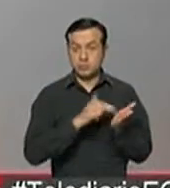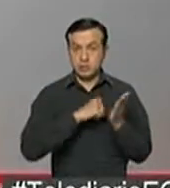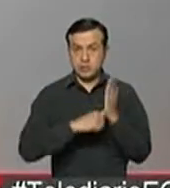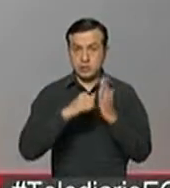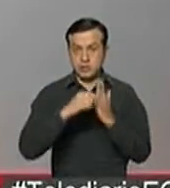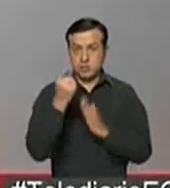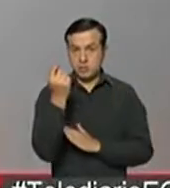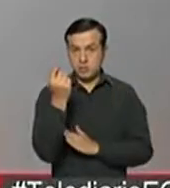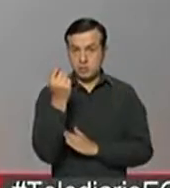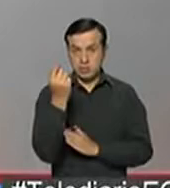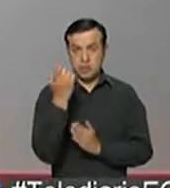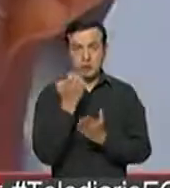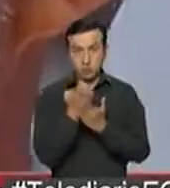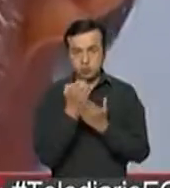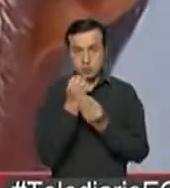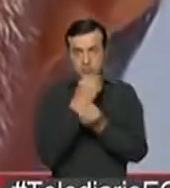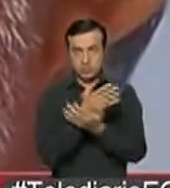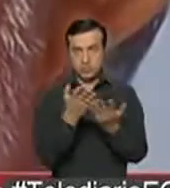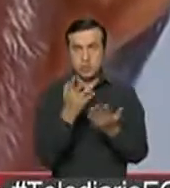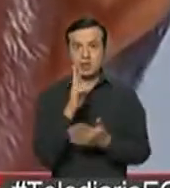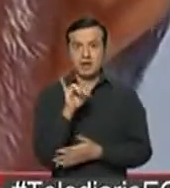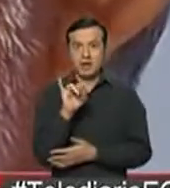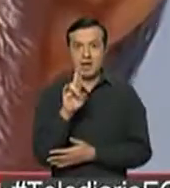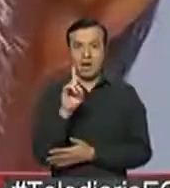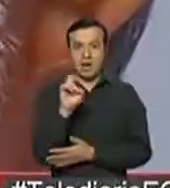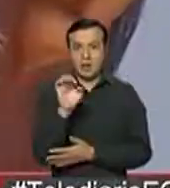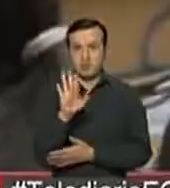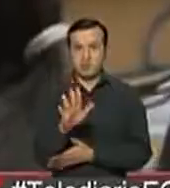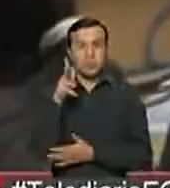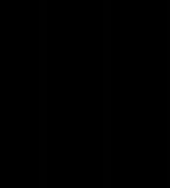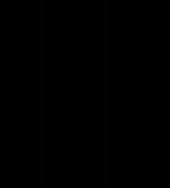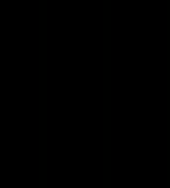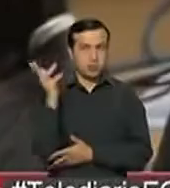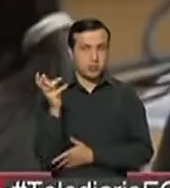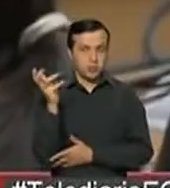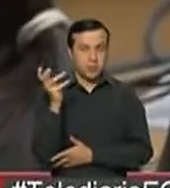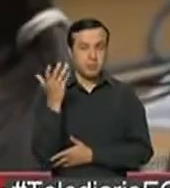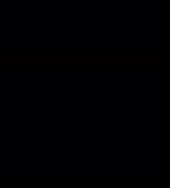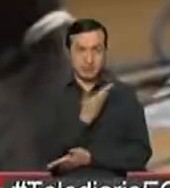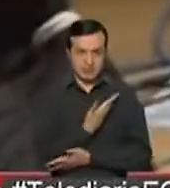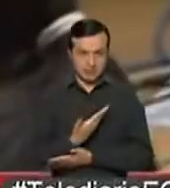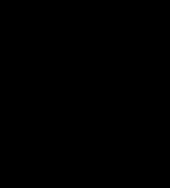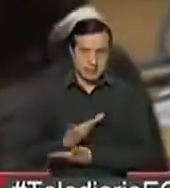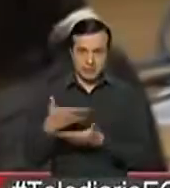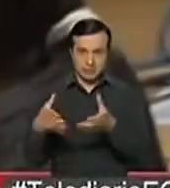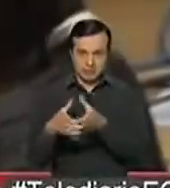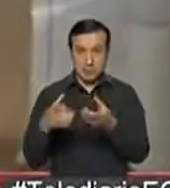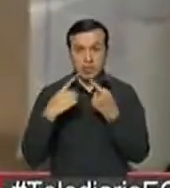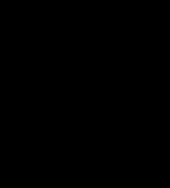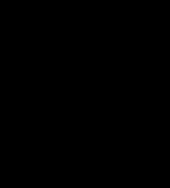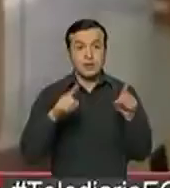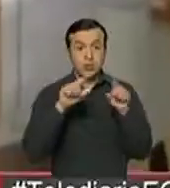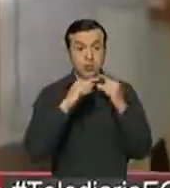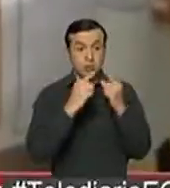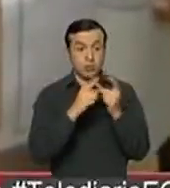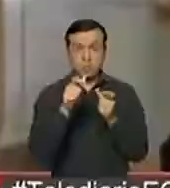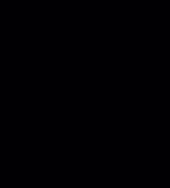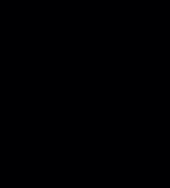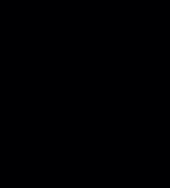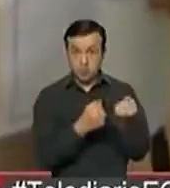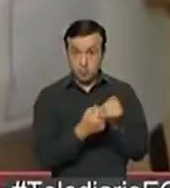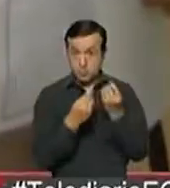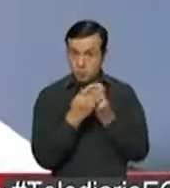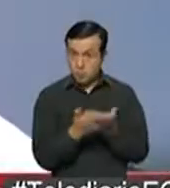de Finanzas. Ricardo Ramírez, presidente de la Coordinadora de Maestros Jubilados, destaca el beneficio de que este grupo pueda acceder a